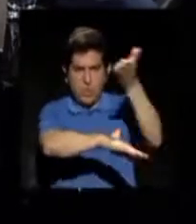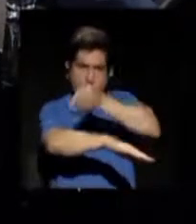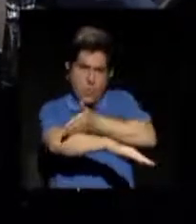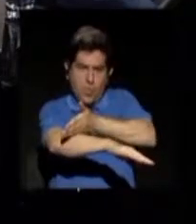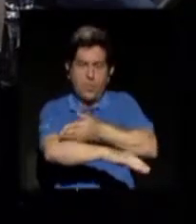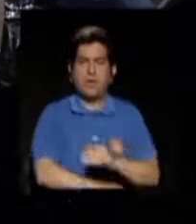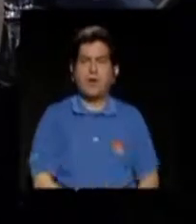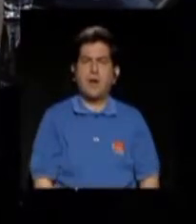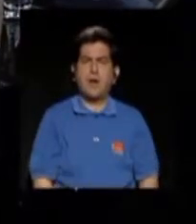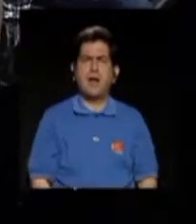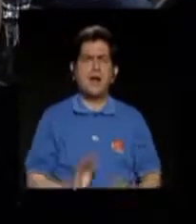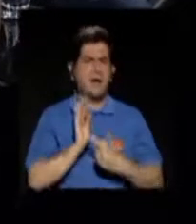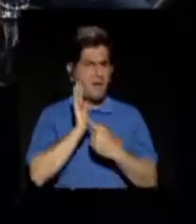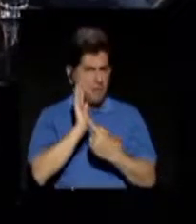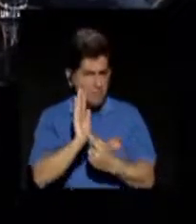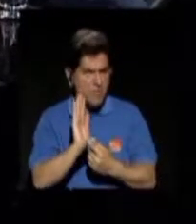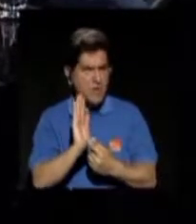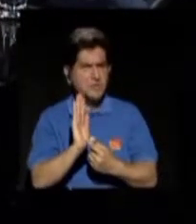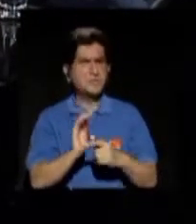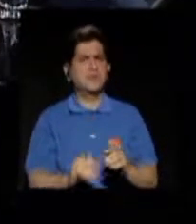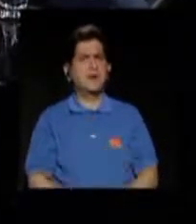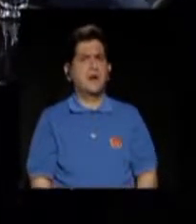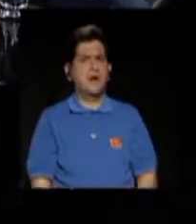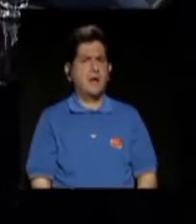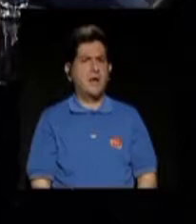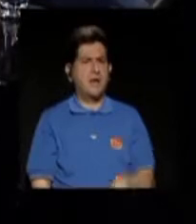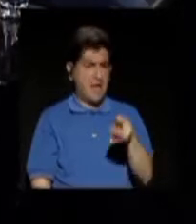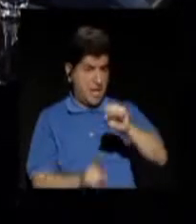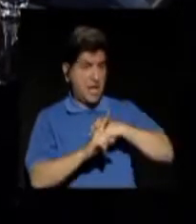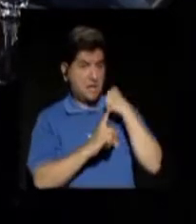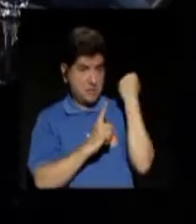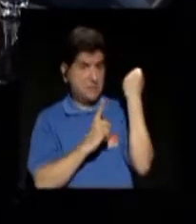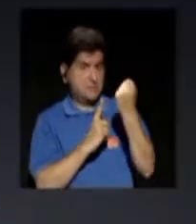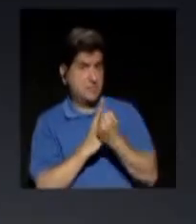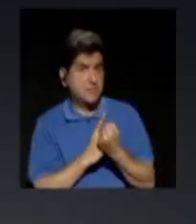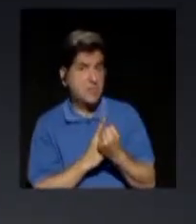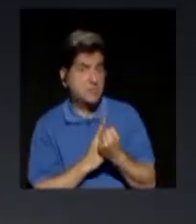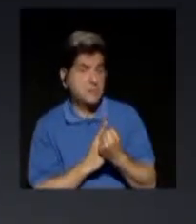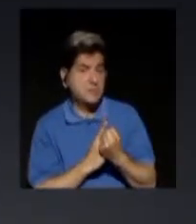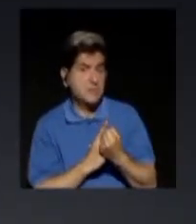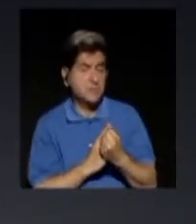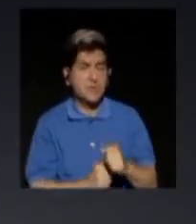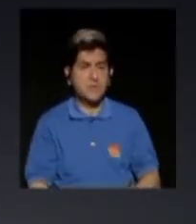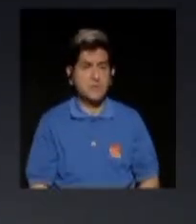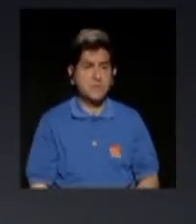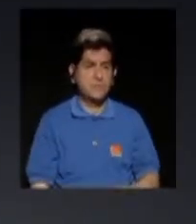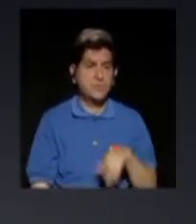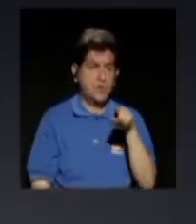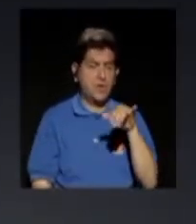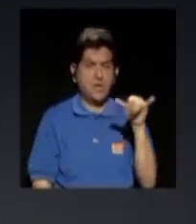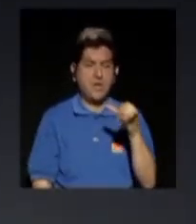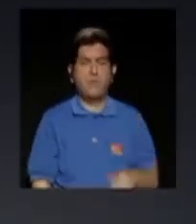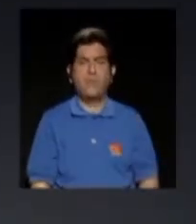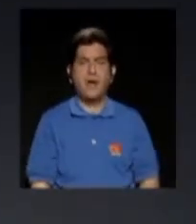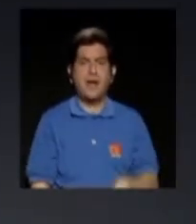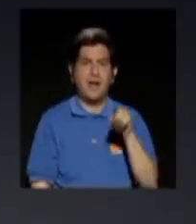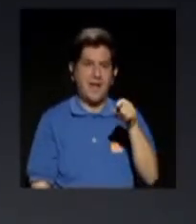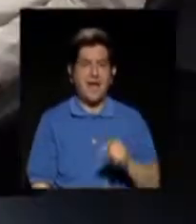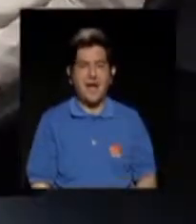poco de que aquello era como una cría de conejos.